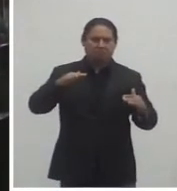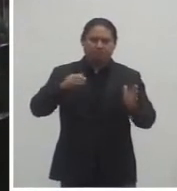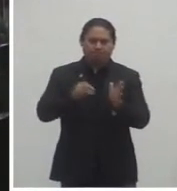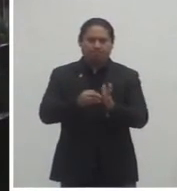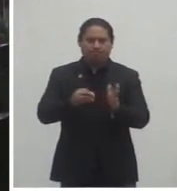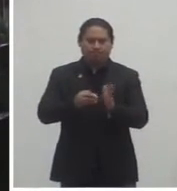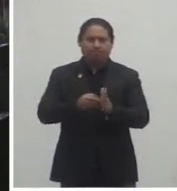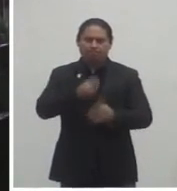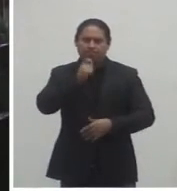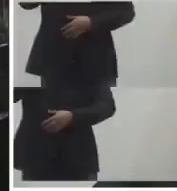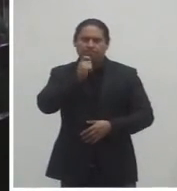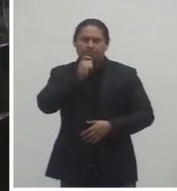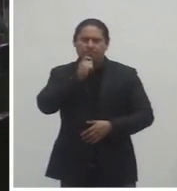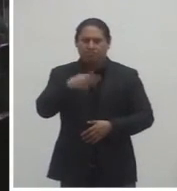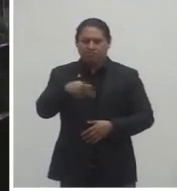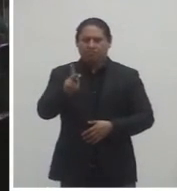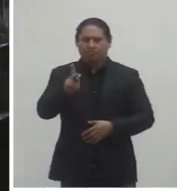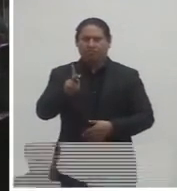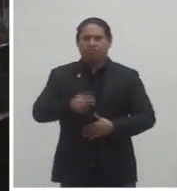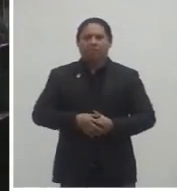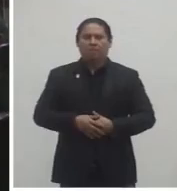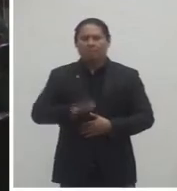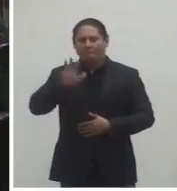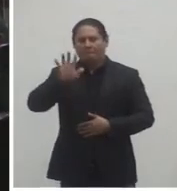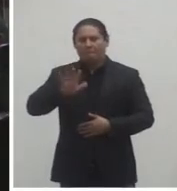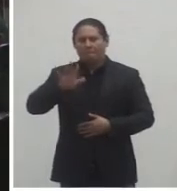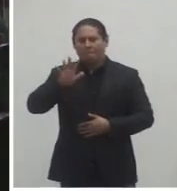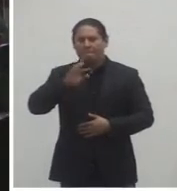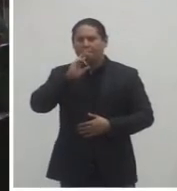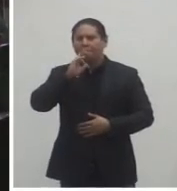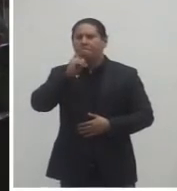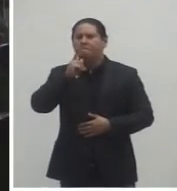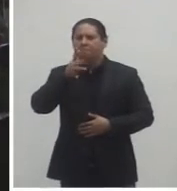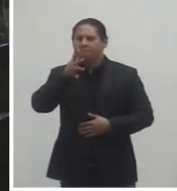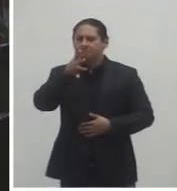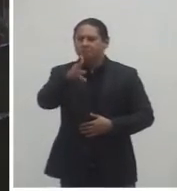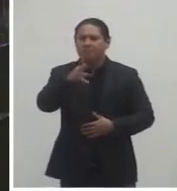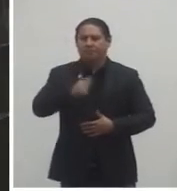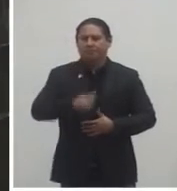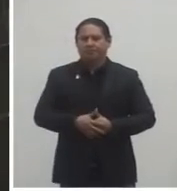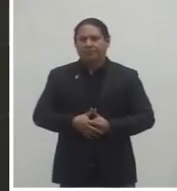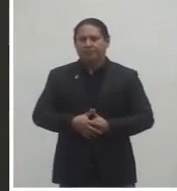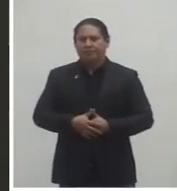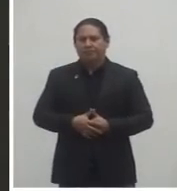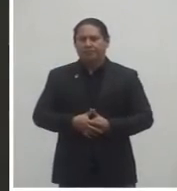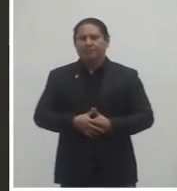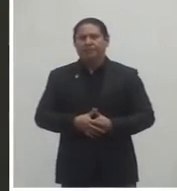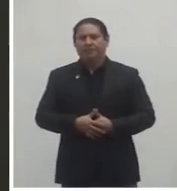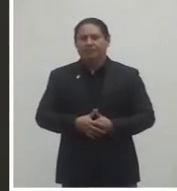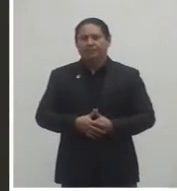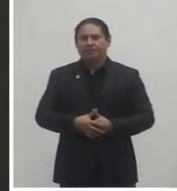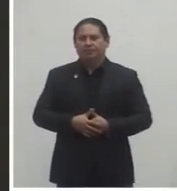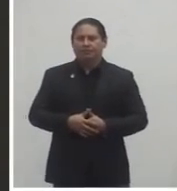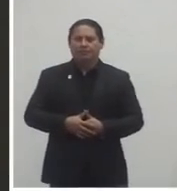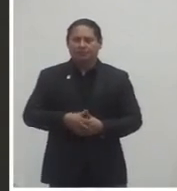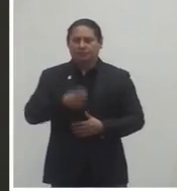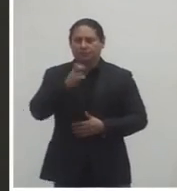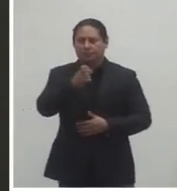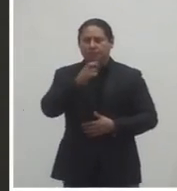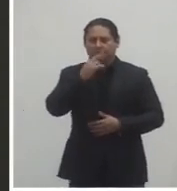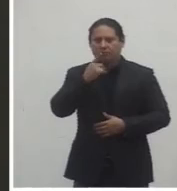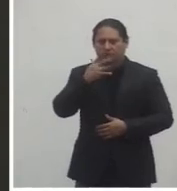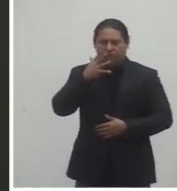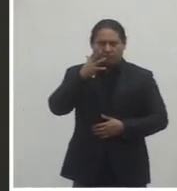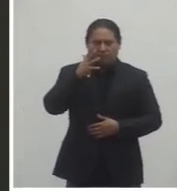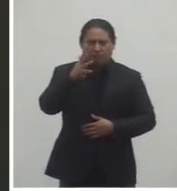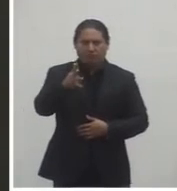persiste, sin embargo, parece que hay un mejor porvenir. Y ese mejor porvenir